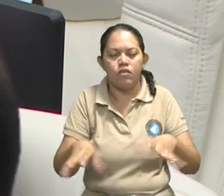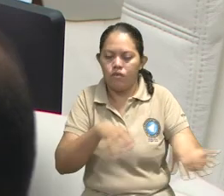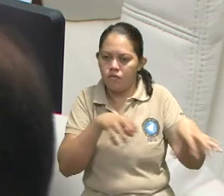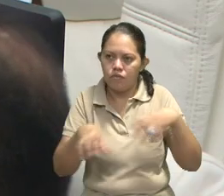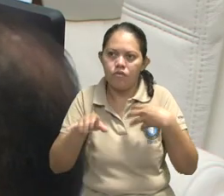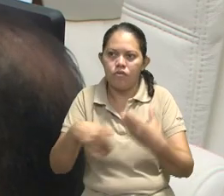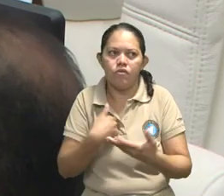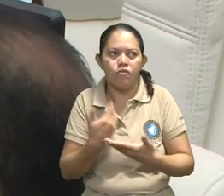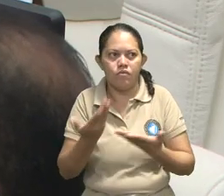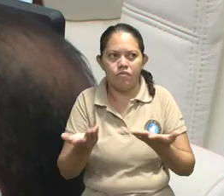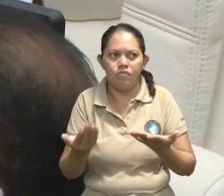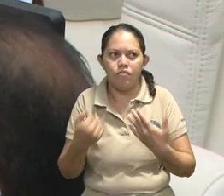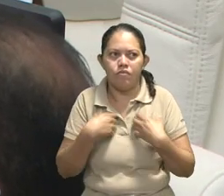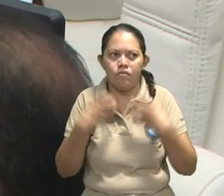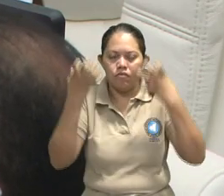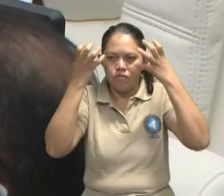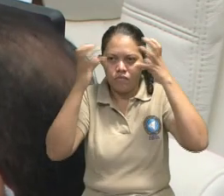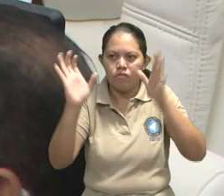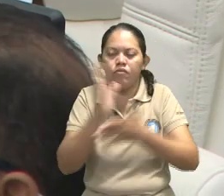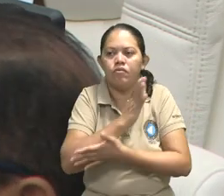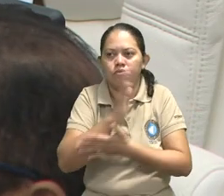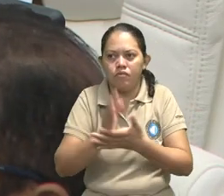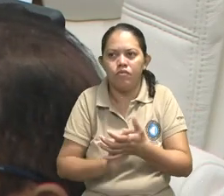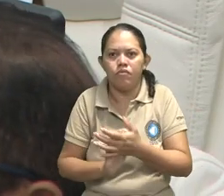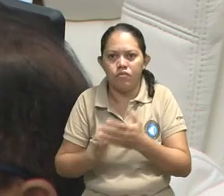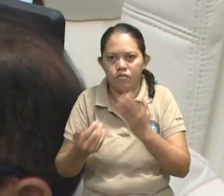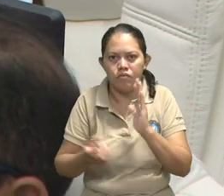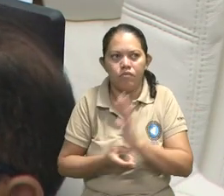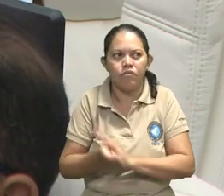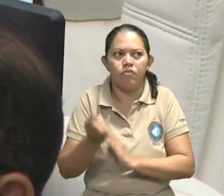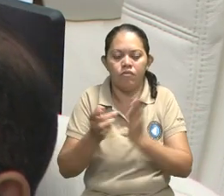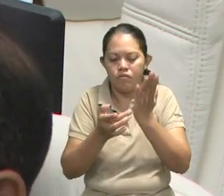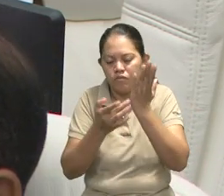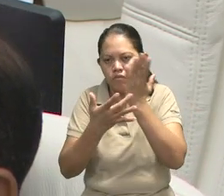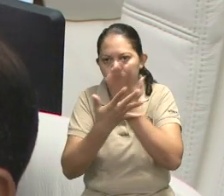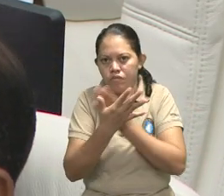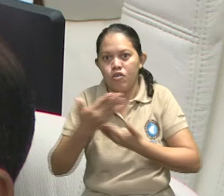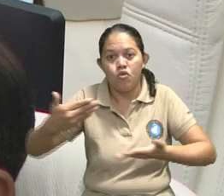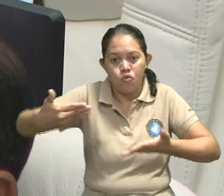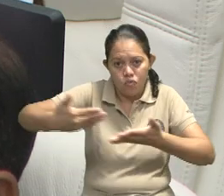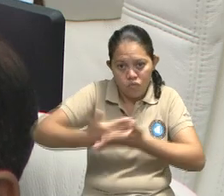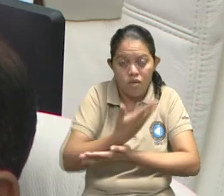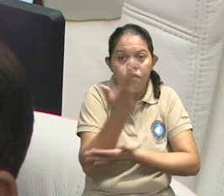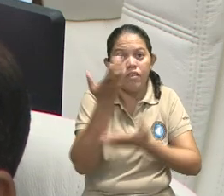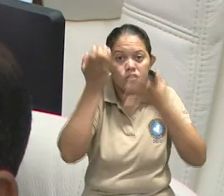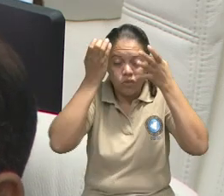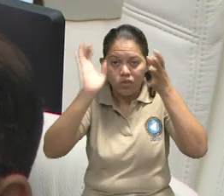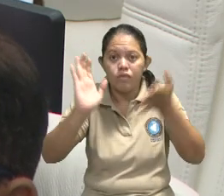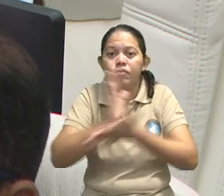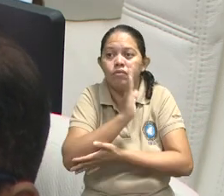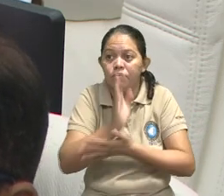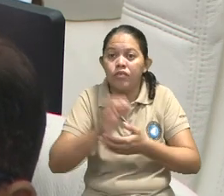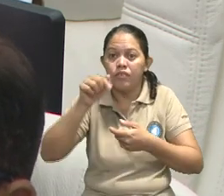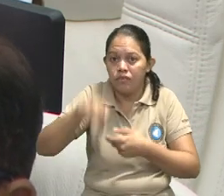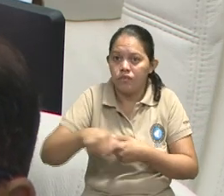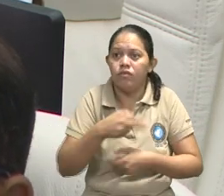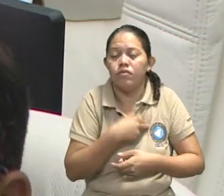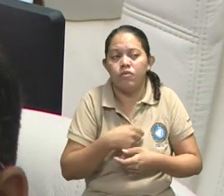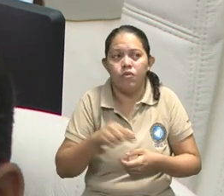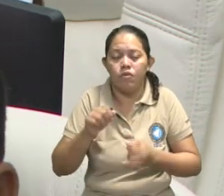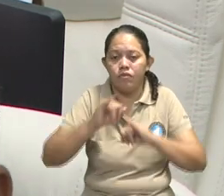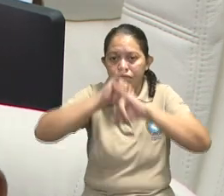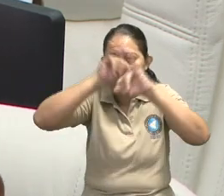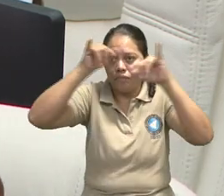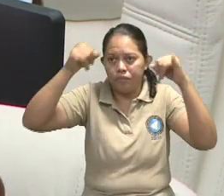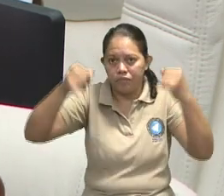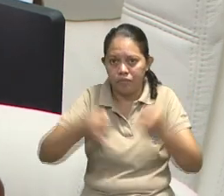y congruente con los asuntos que demandan el avance de la tecnología, de los nuevos modelos de negocio y del mercado, tanto a nivel